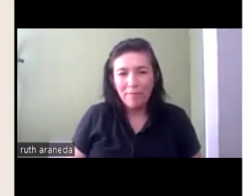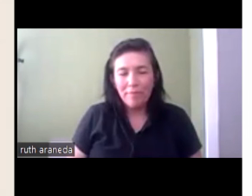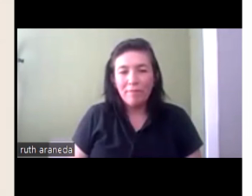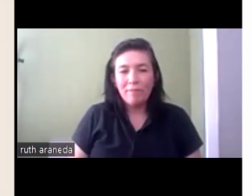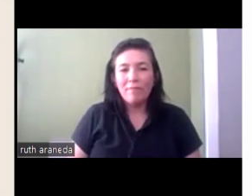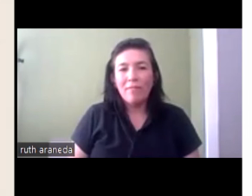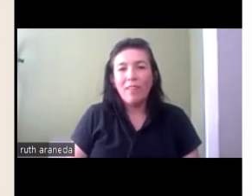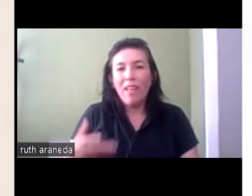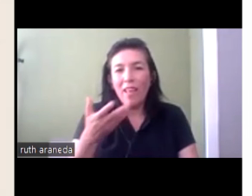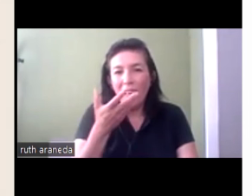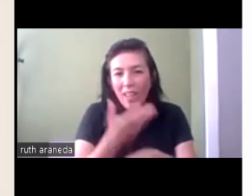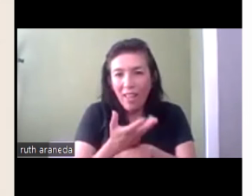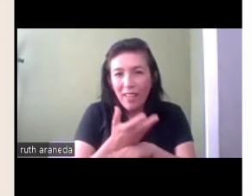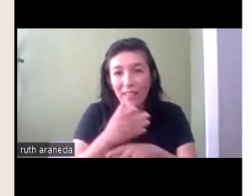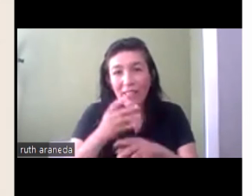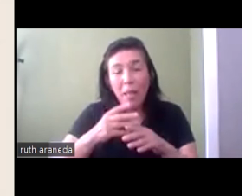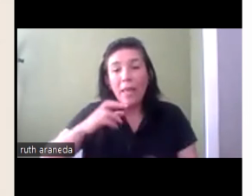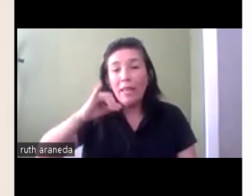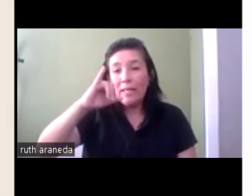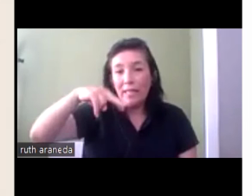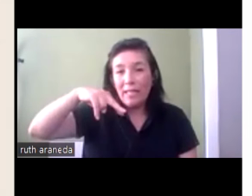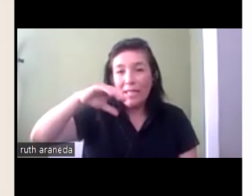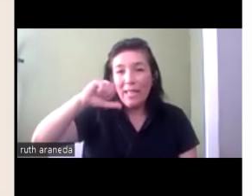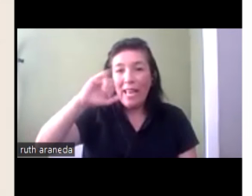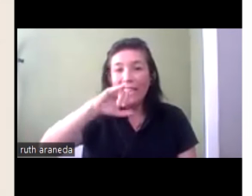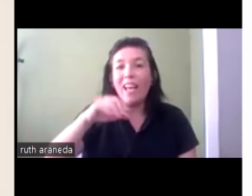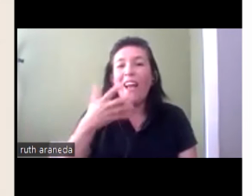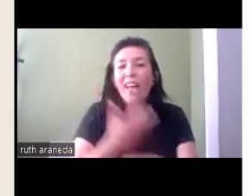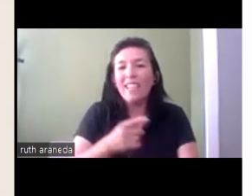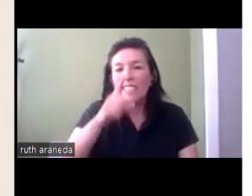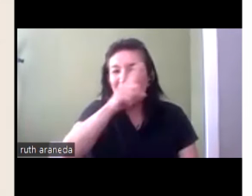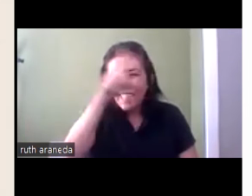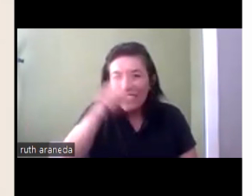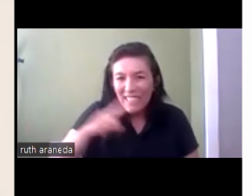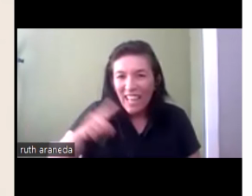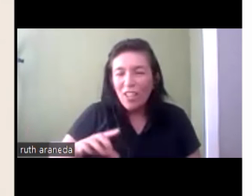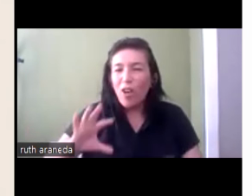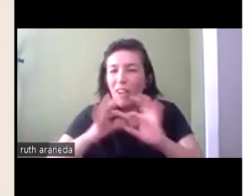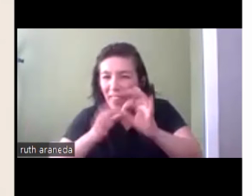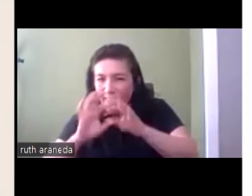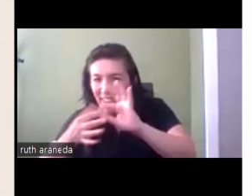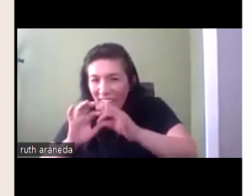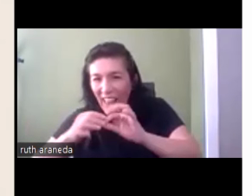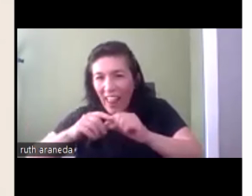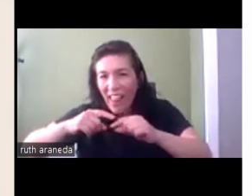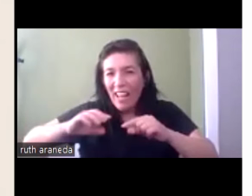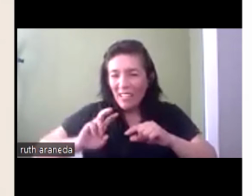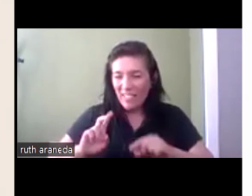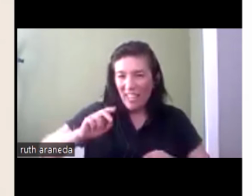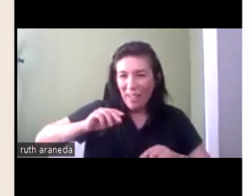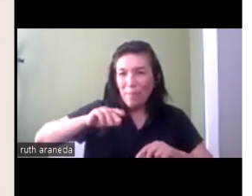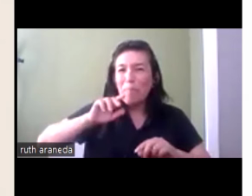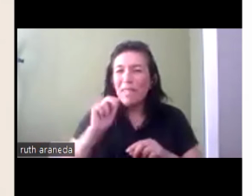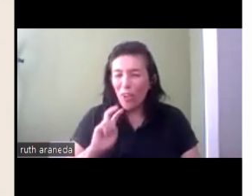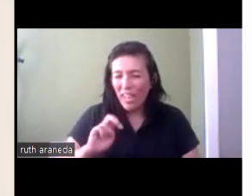usa ciertos patrones característicos de la fase preincaica, como es el zigzag simple, el doble, las ondas, las cadenas, las líneas quebradas, los escalonados,